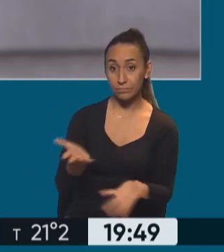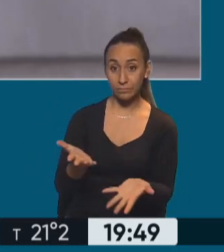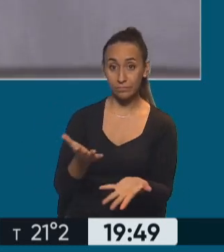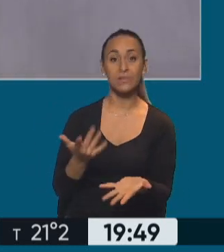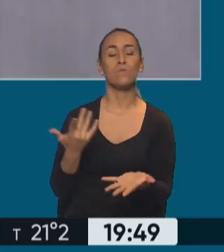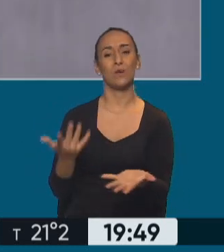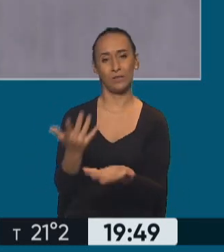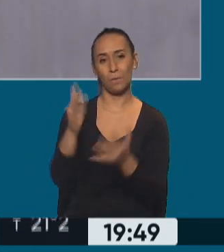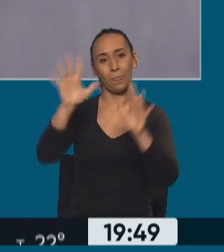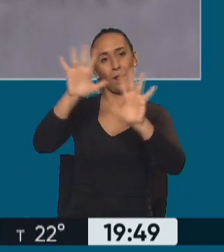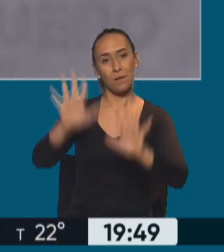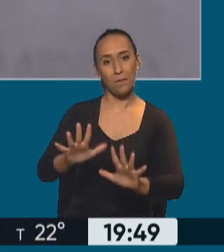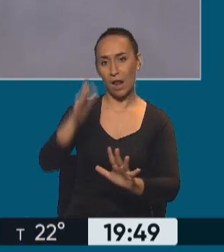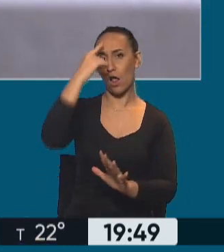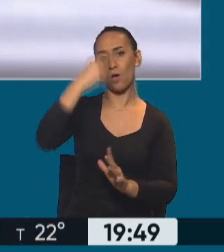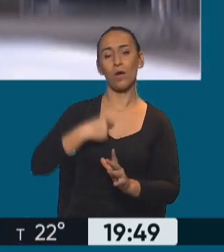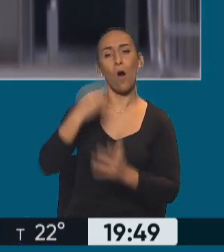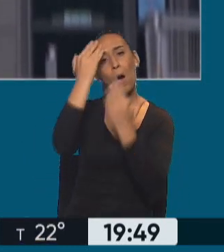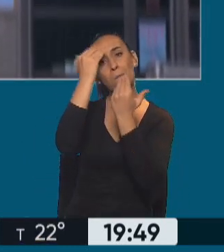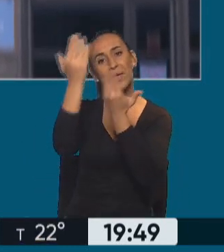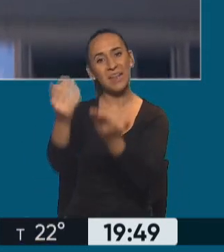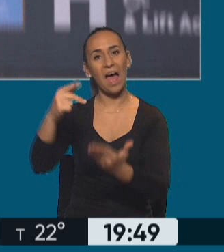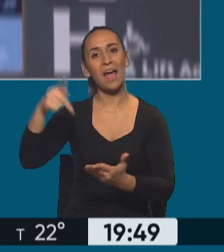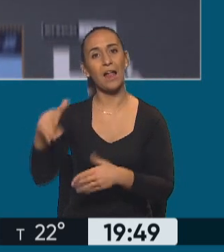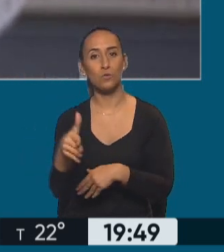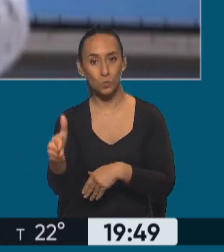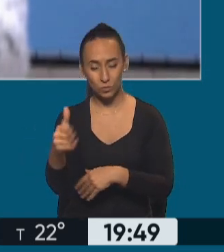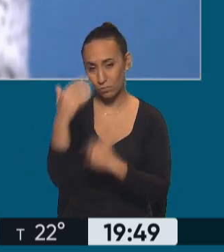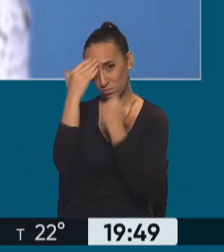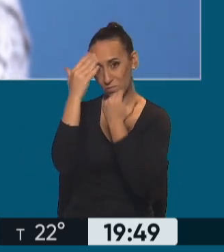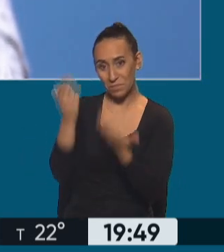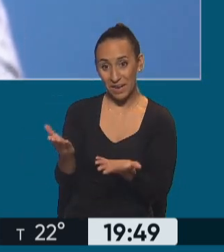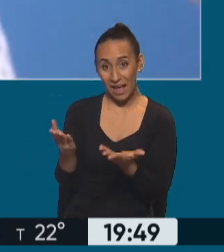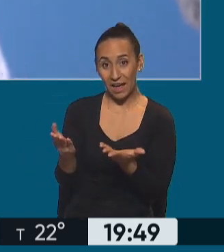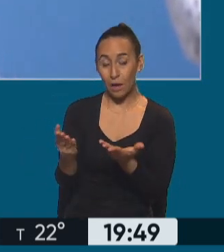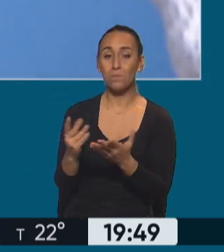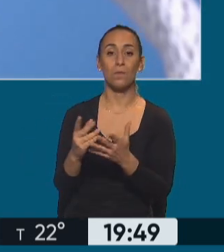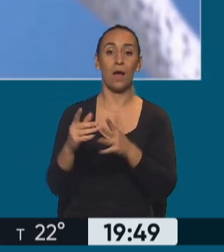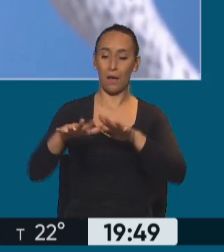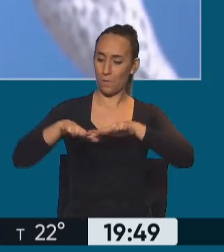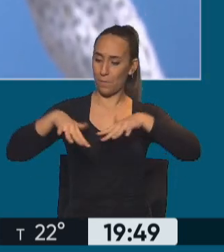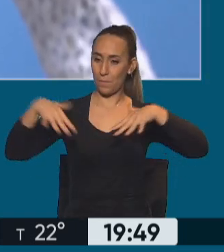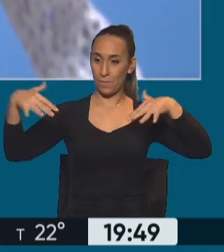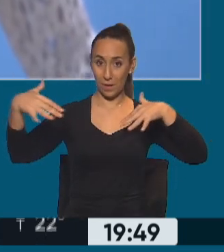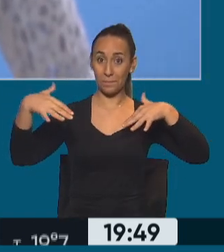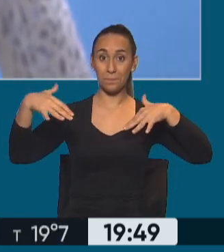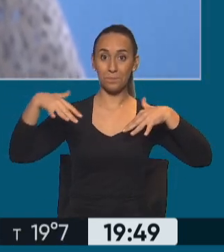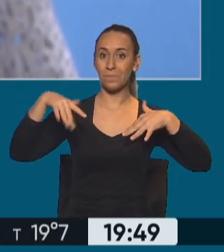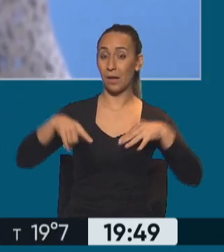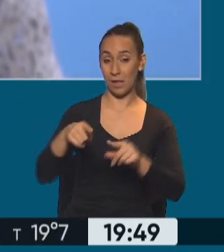el Kun Agüero, hermosísimo. Qué bueno. Qué bueno. Allí donde ingresa el público local. Vos sabés que